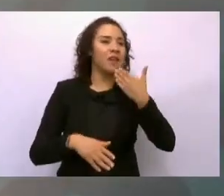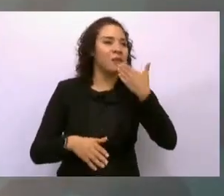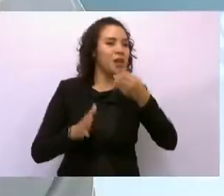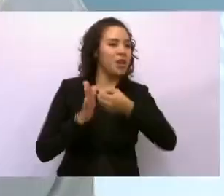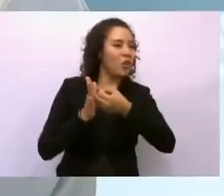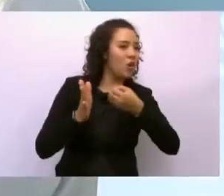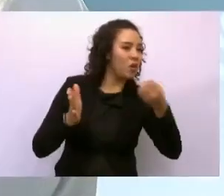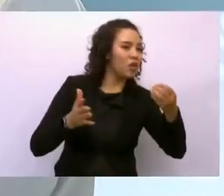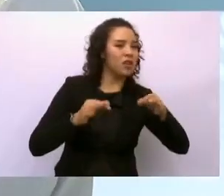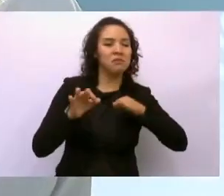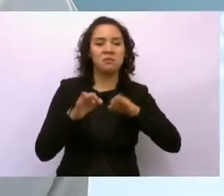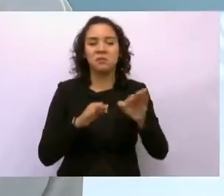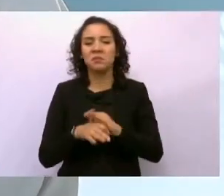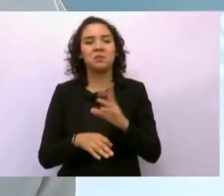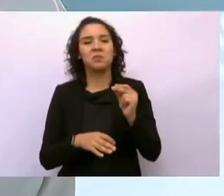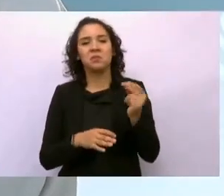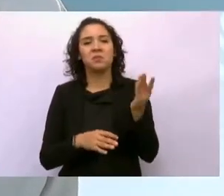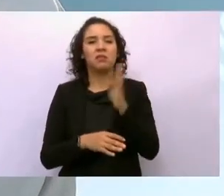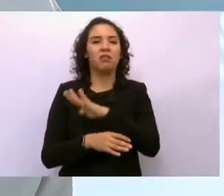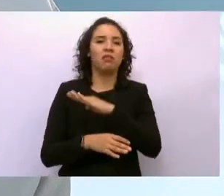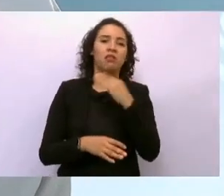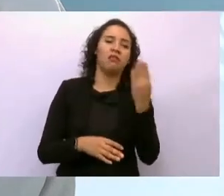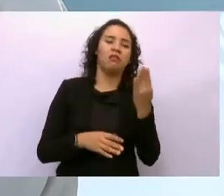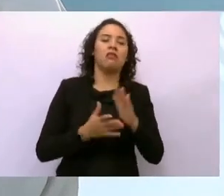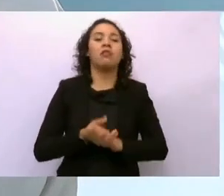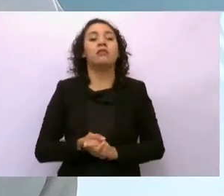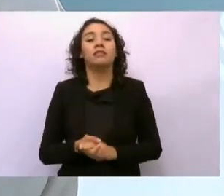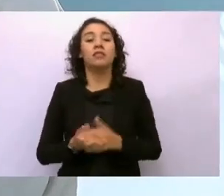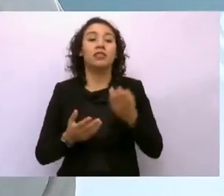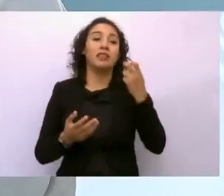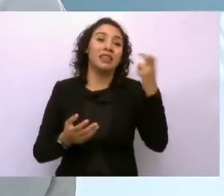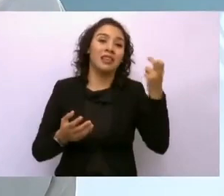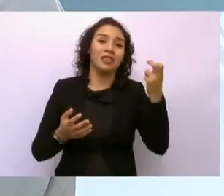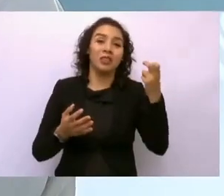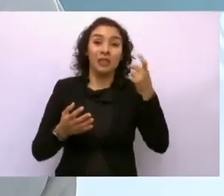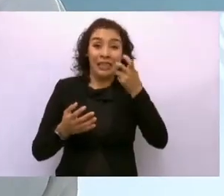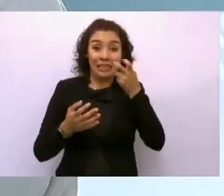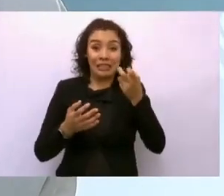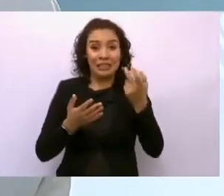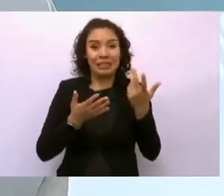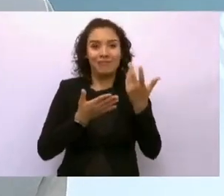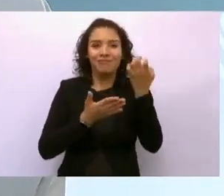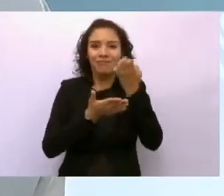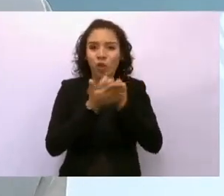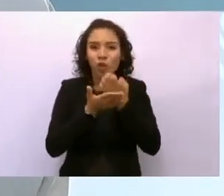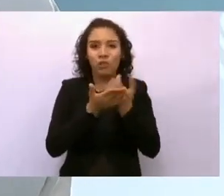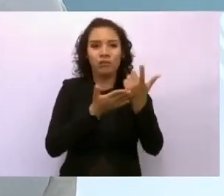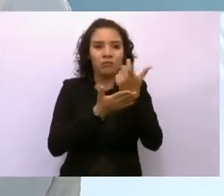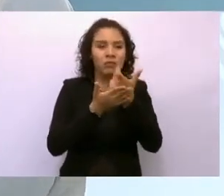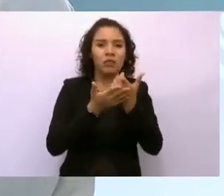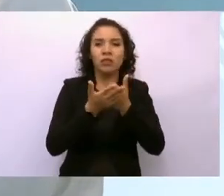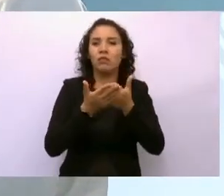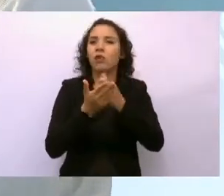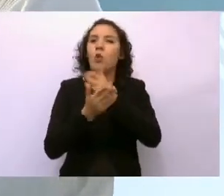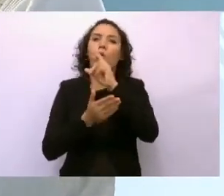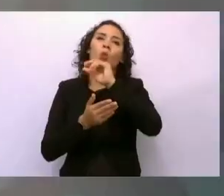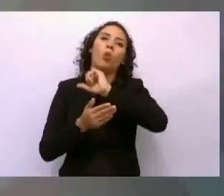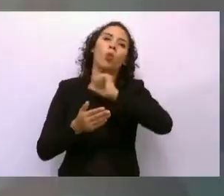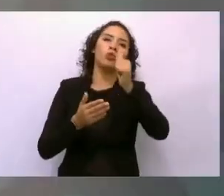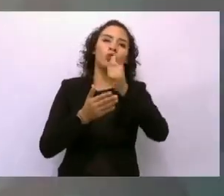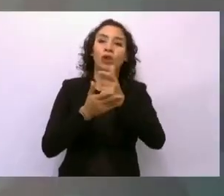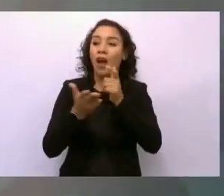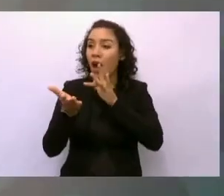y esa descentralización, todos esos recursos se destinaban a otros fines